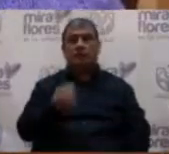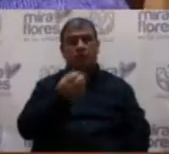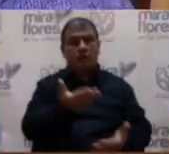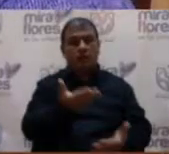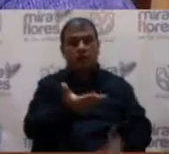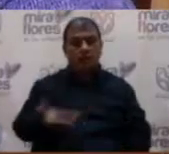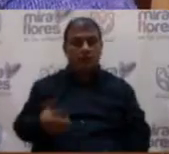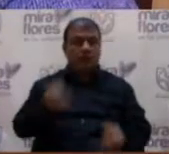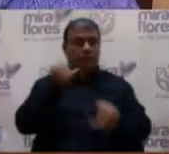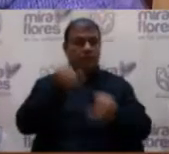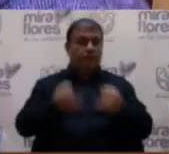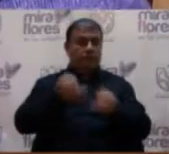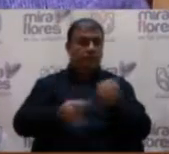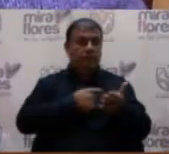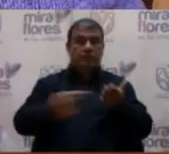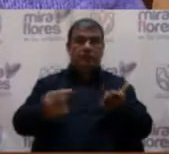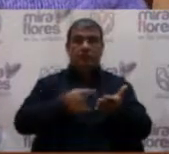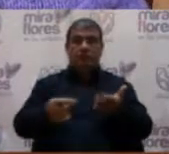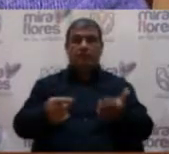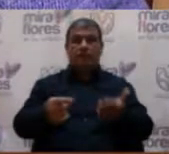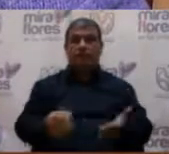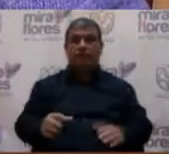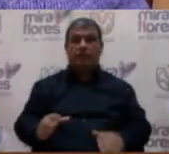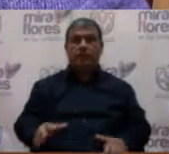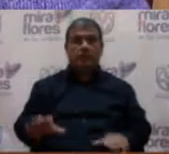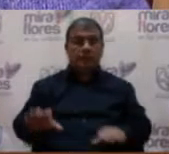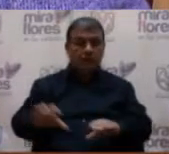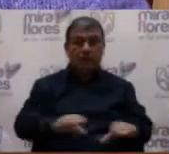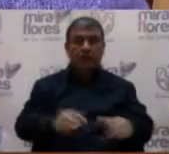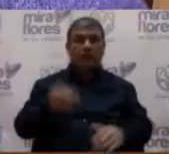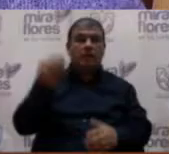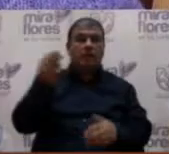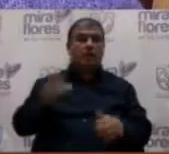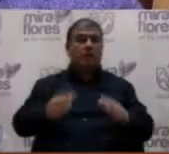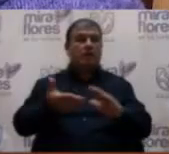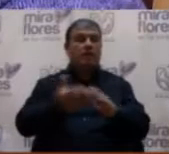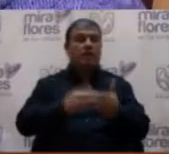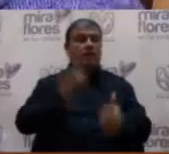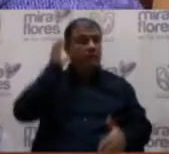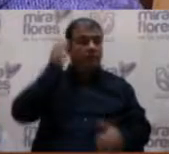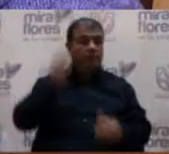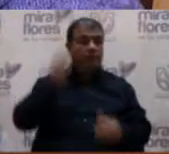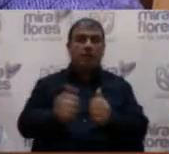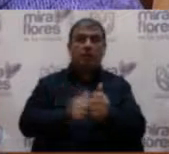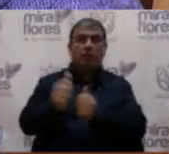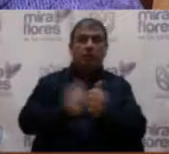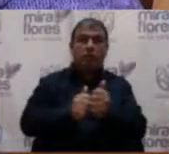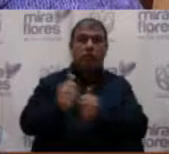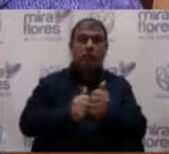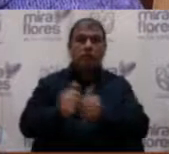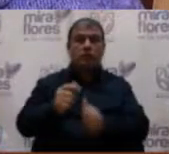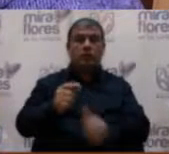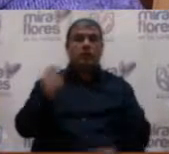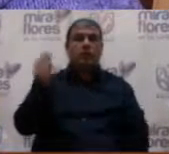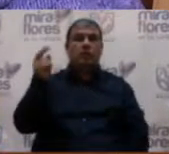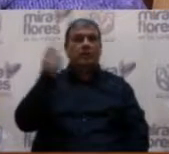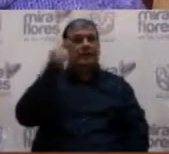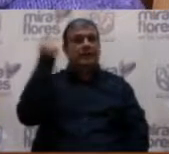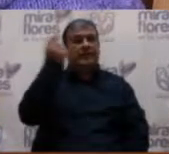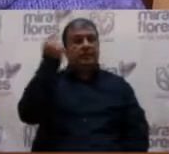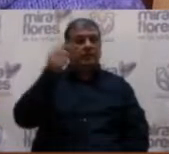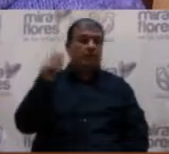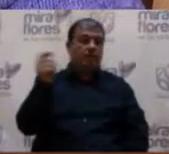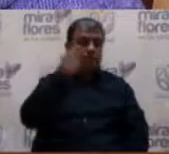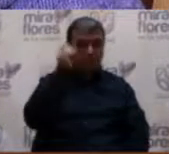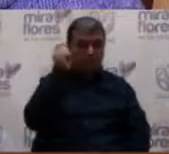invitación, porque este fin de semana se lleva a cabo en la ciudad de Miraflores el concurso nacional de marinera norteña,